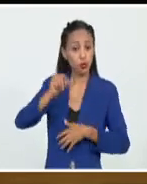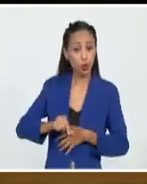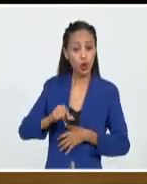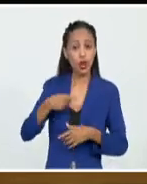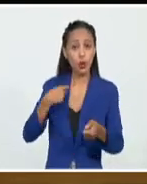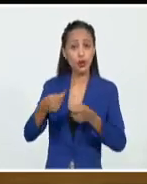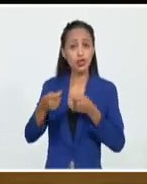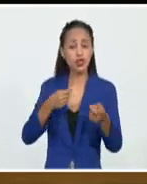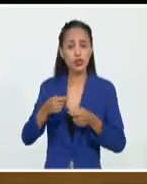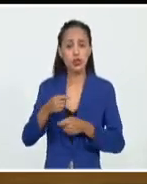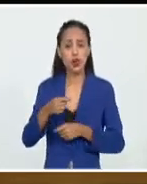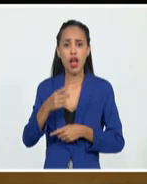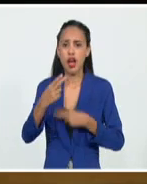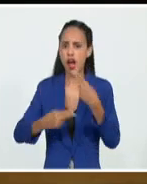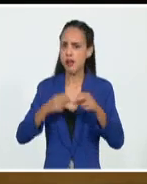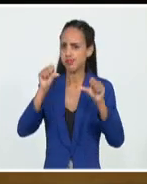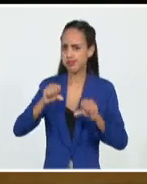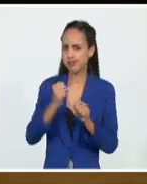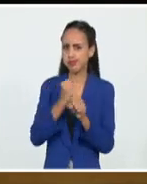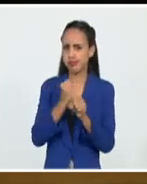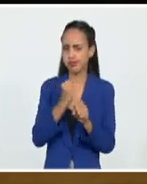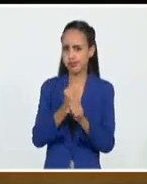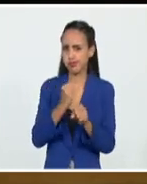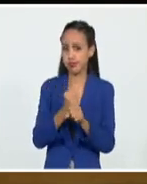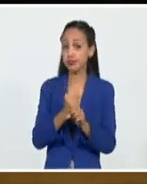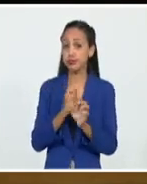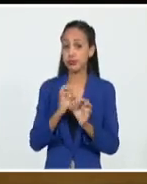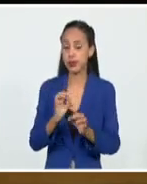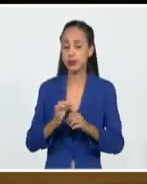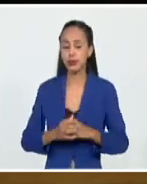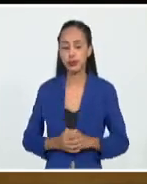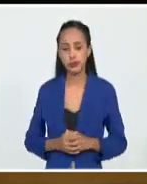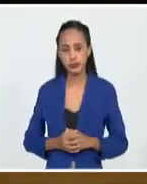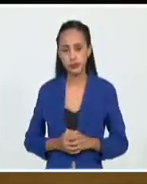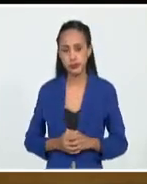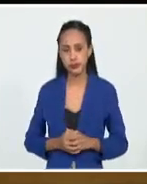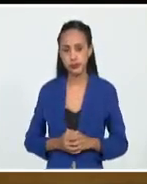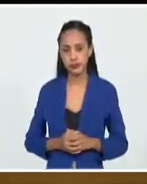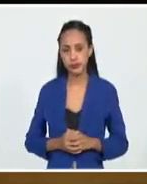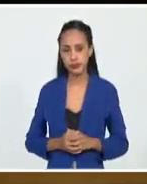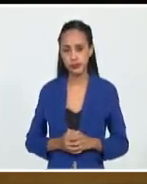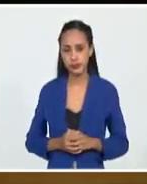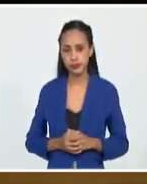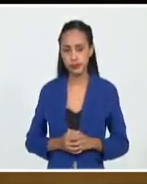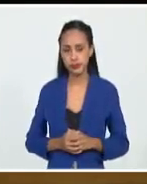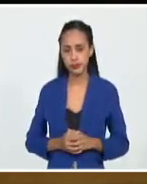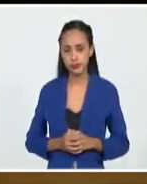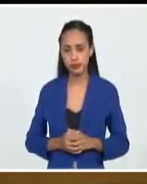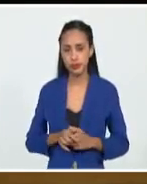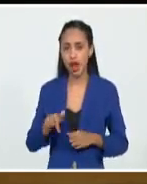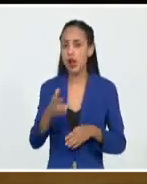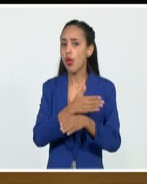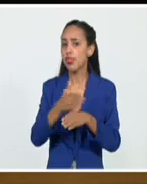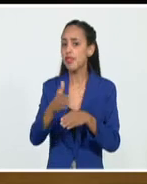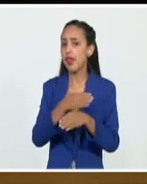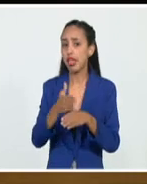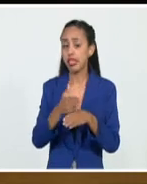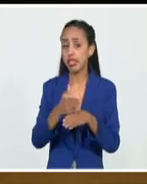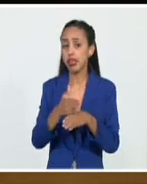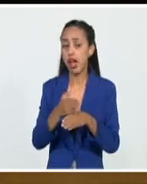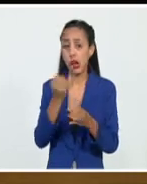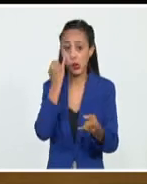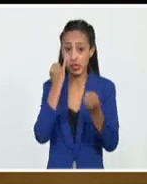malas prácticas, la especulación y condiciones contrarias a los intereses y principios de la sociedad,